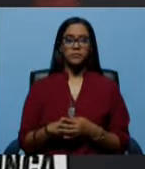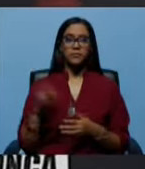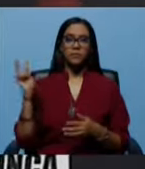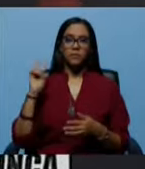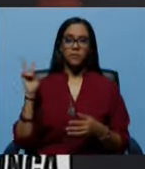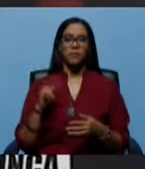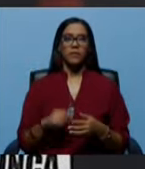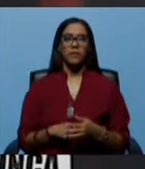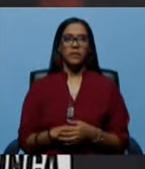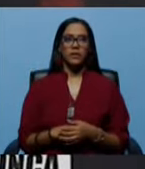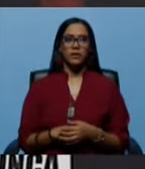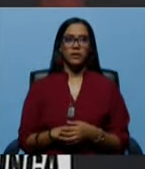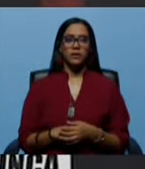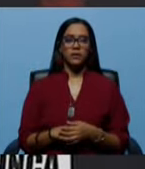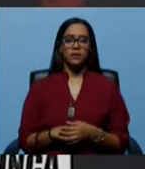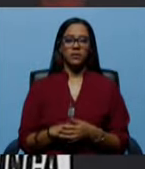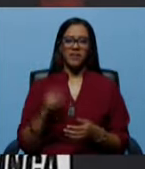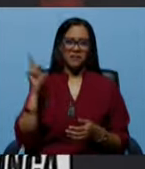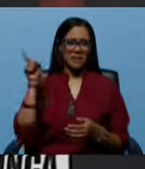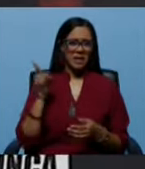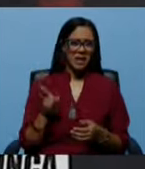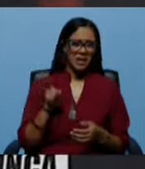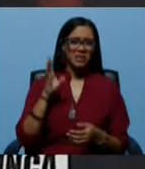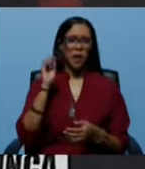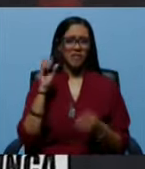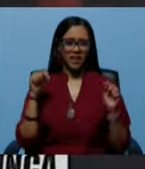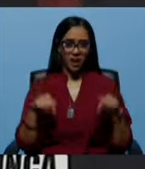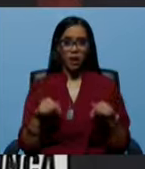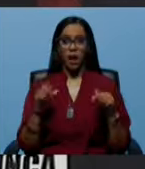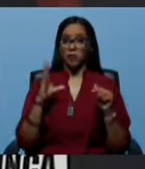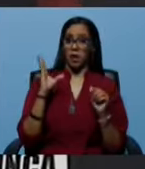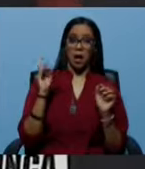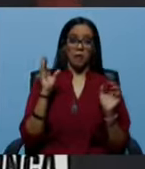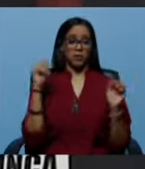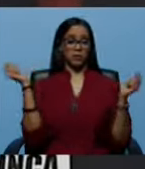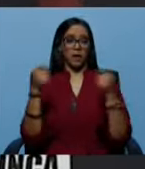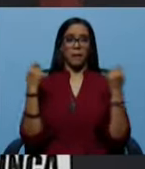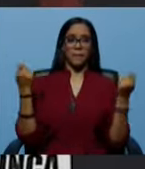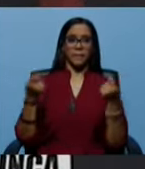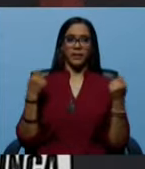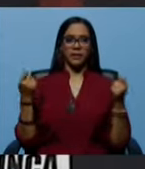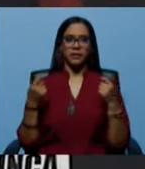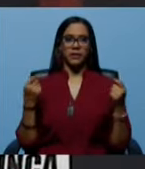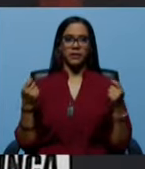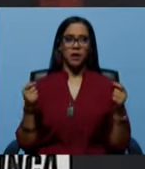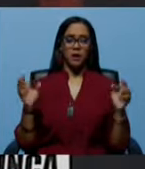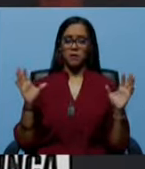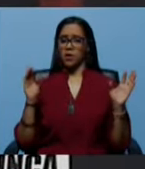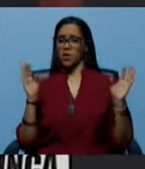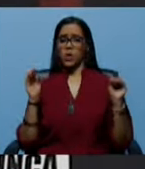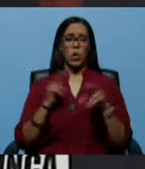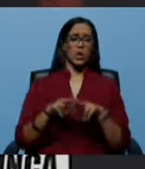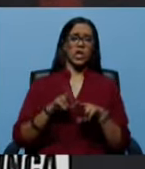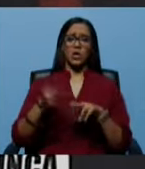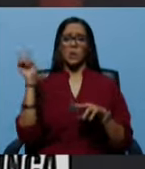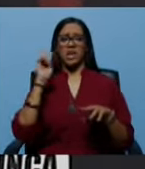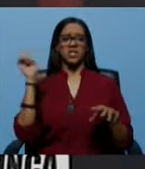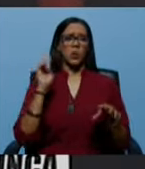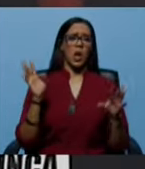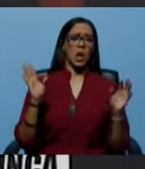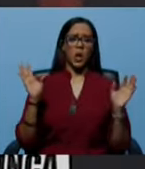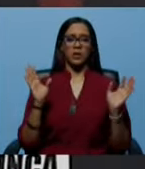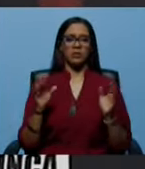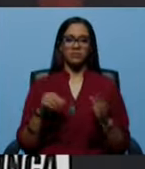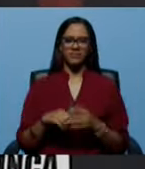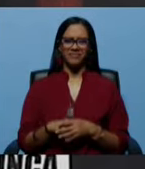en Venezuela. Entonces vienen ellos a hablarnos ahora, porque ahora andan en una campaña, ¿no? Una campaña, los niños en Venezuela que están